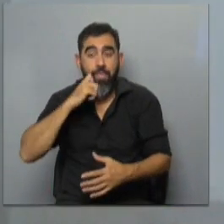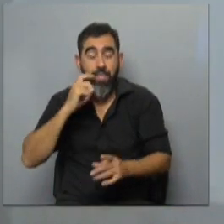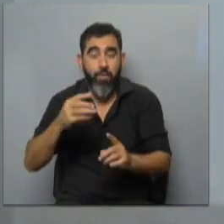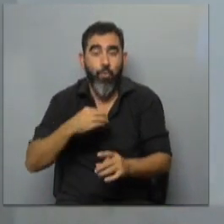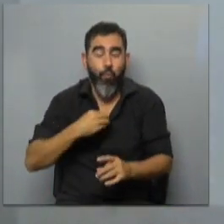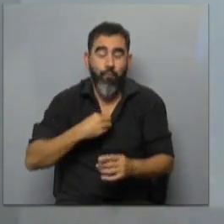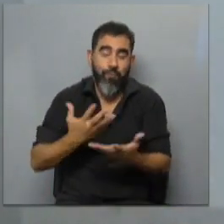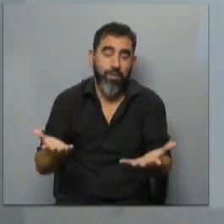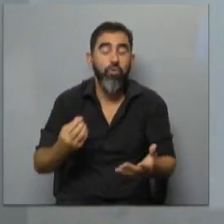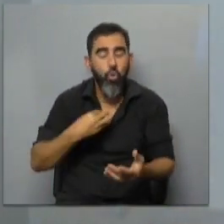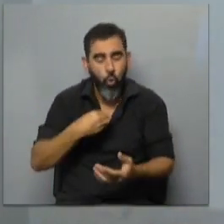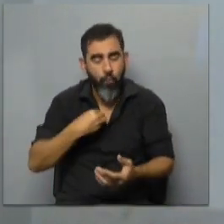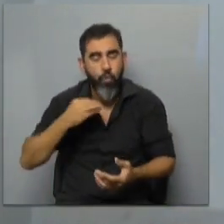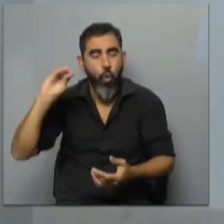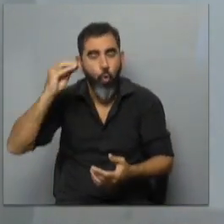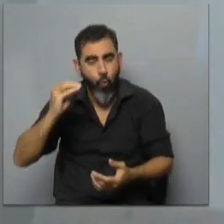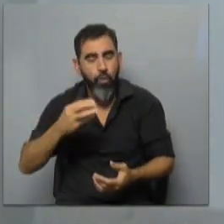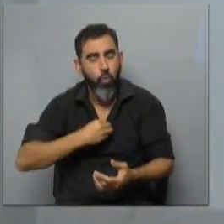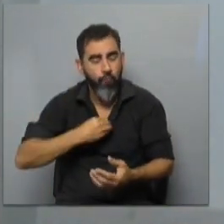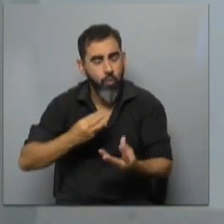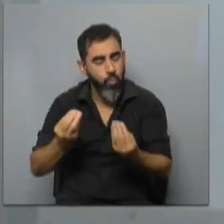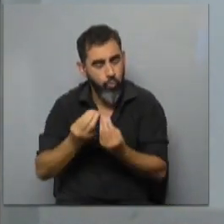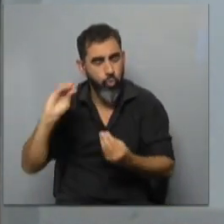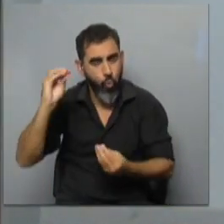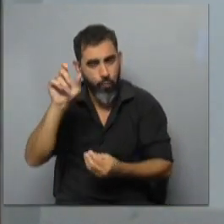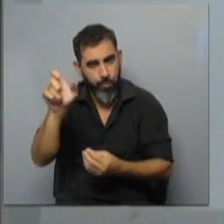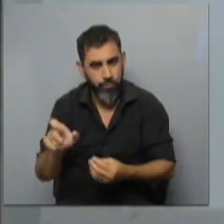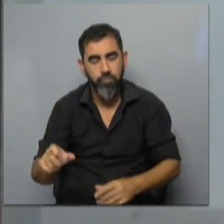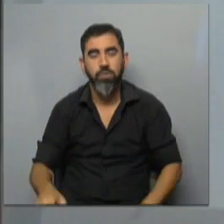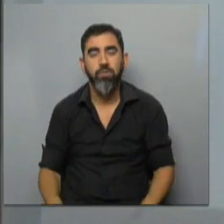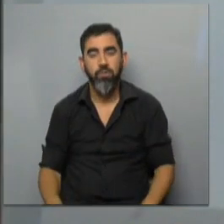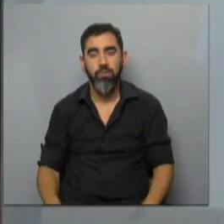yo confío el joven escogió muchísimo los jóvenes